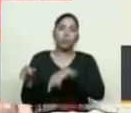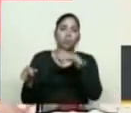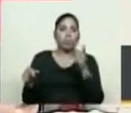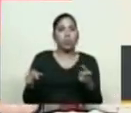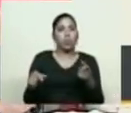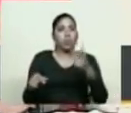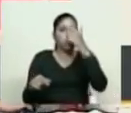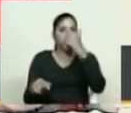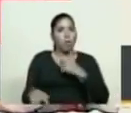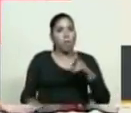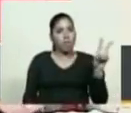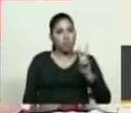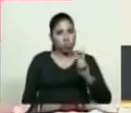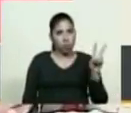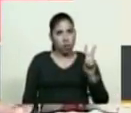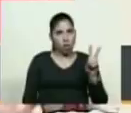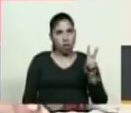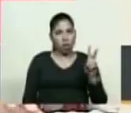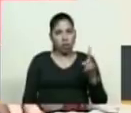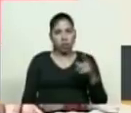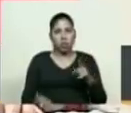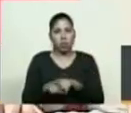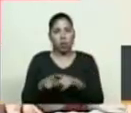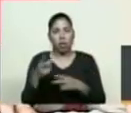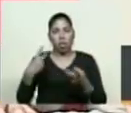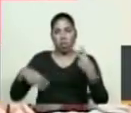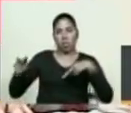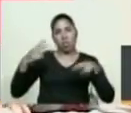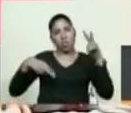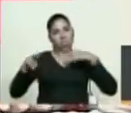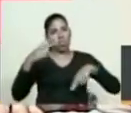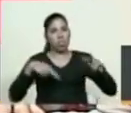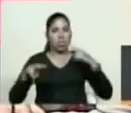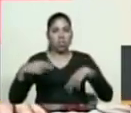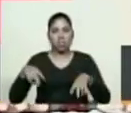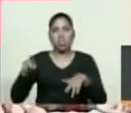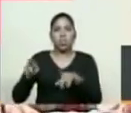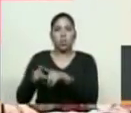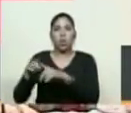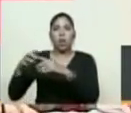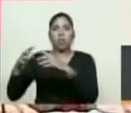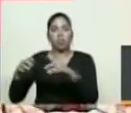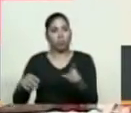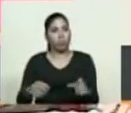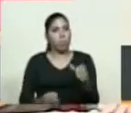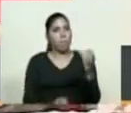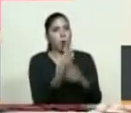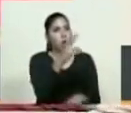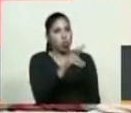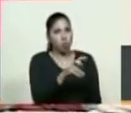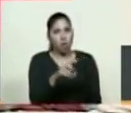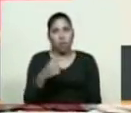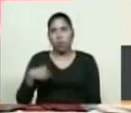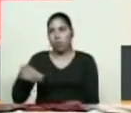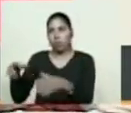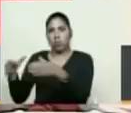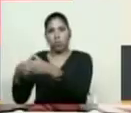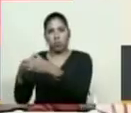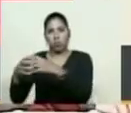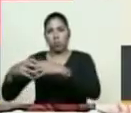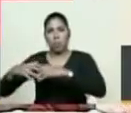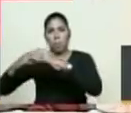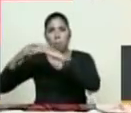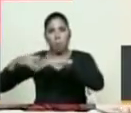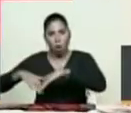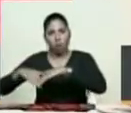Venezuela. Que esto significaba el fin del Partido Socialista Unido de Venezuela. Para nada. Yo de verdad